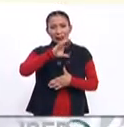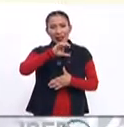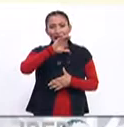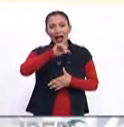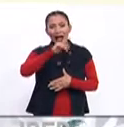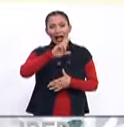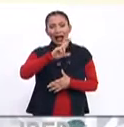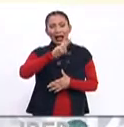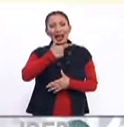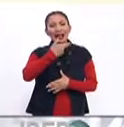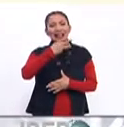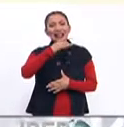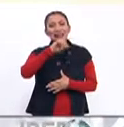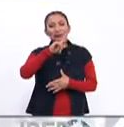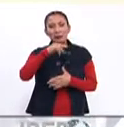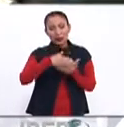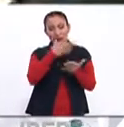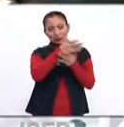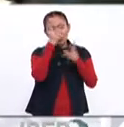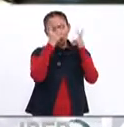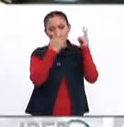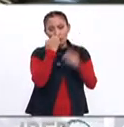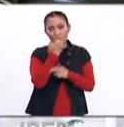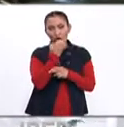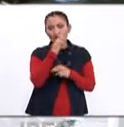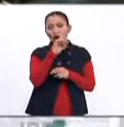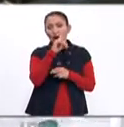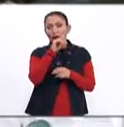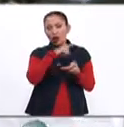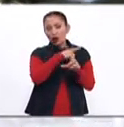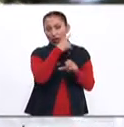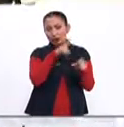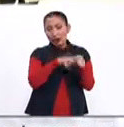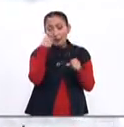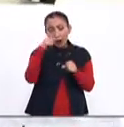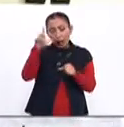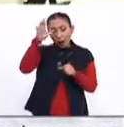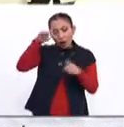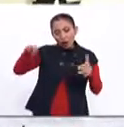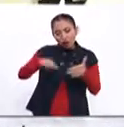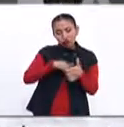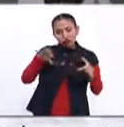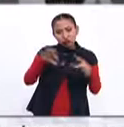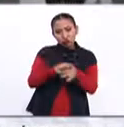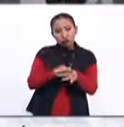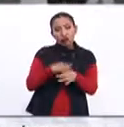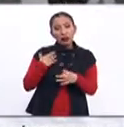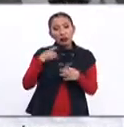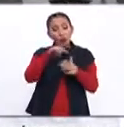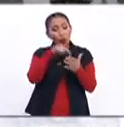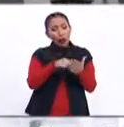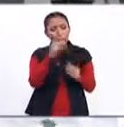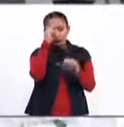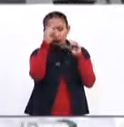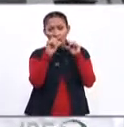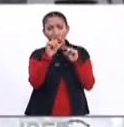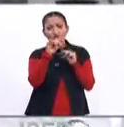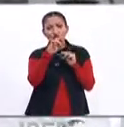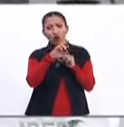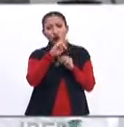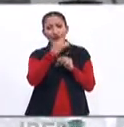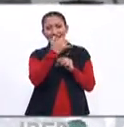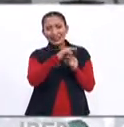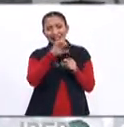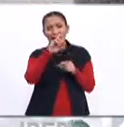Rebeca Greenspan, visitó el Colegio Nacional para celebrar la firma de un acuerdo con esta institución. Morada intelectual de Alfonso